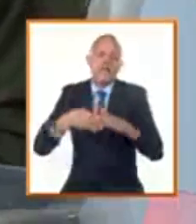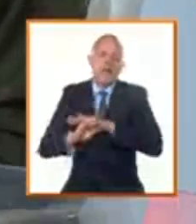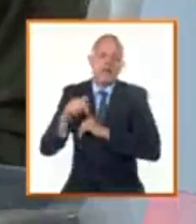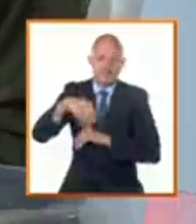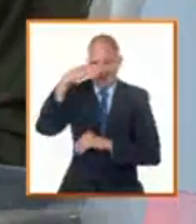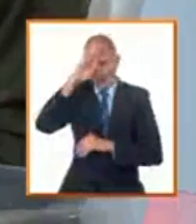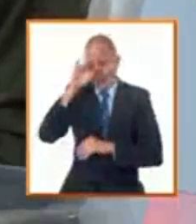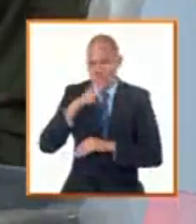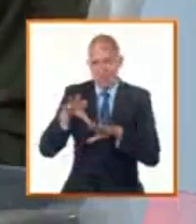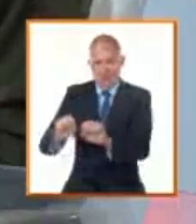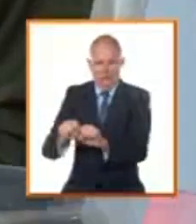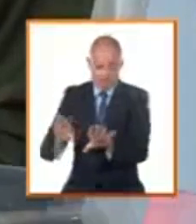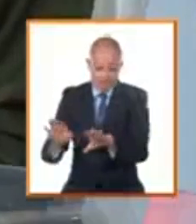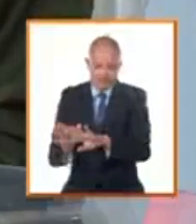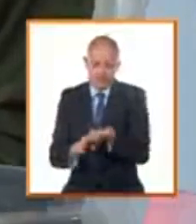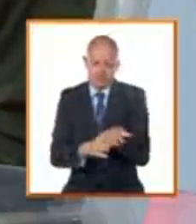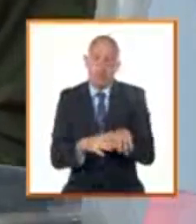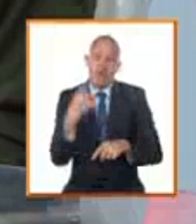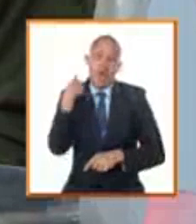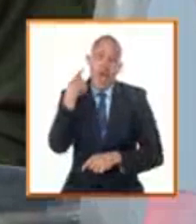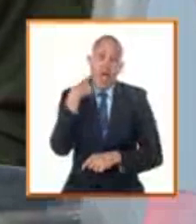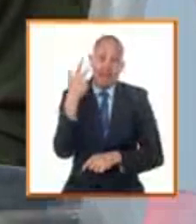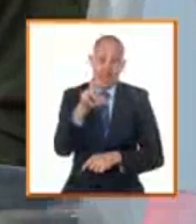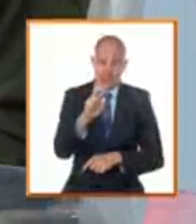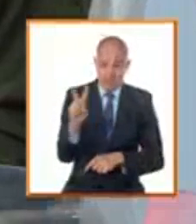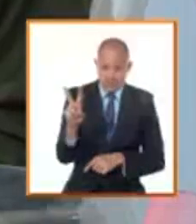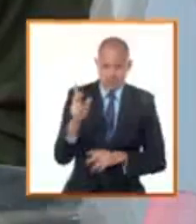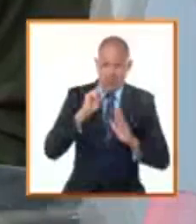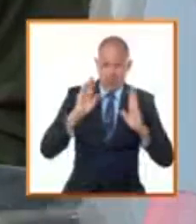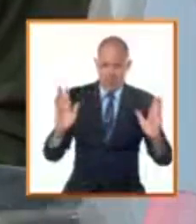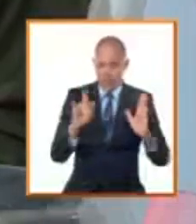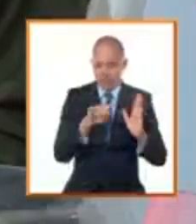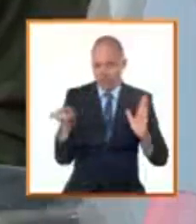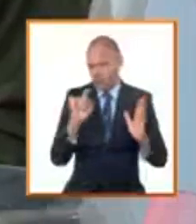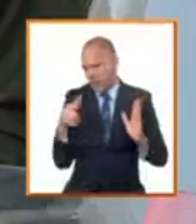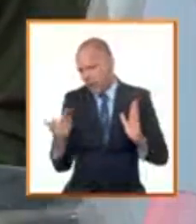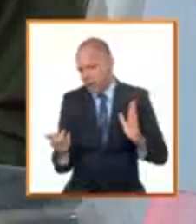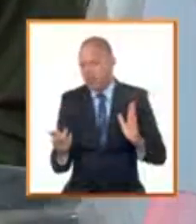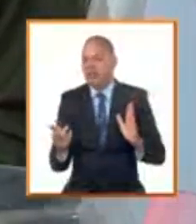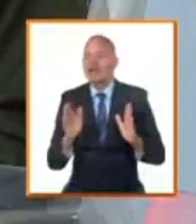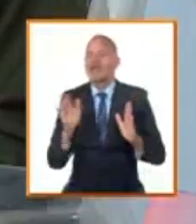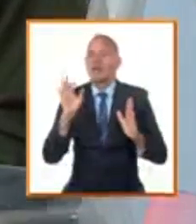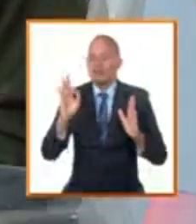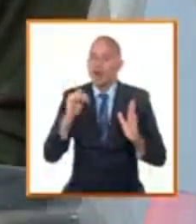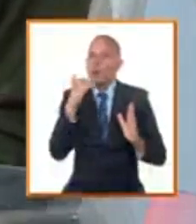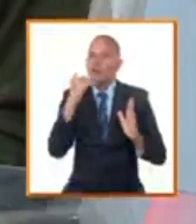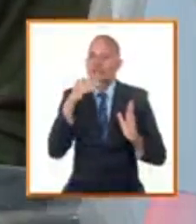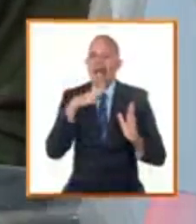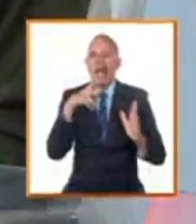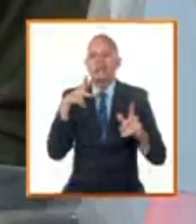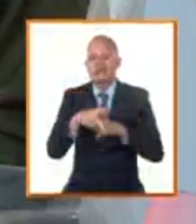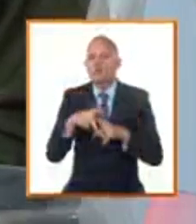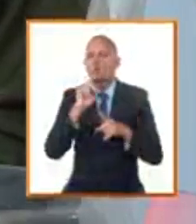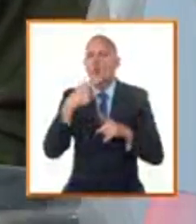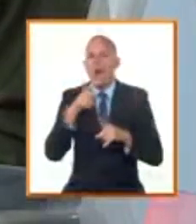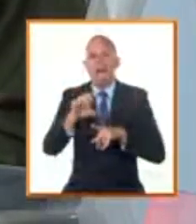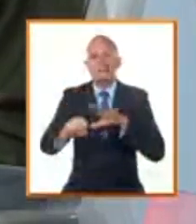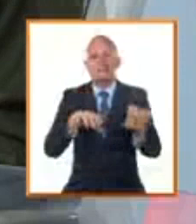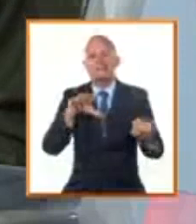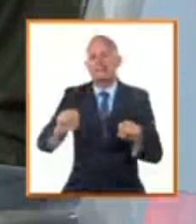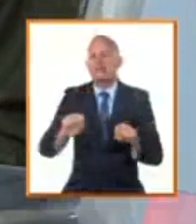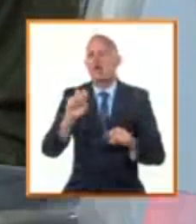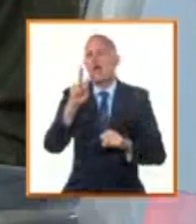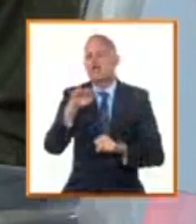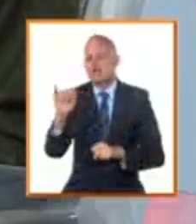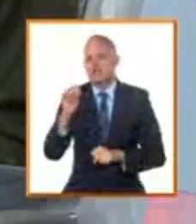Por esta vía, durante el 2022, Randy, se obstaculizaron 26 operaciones con 27